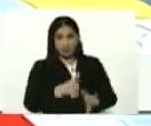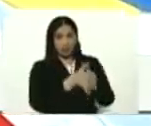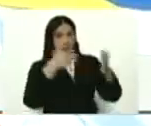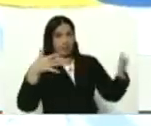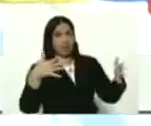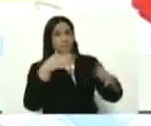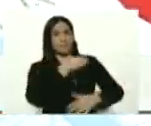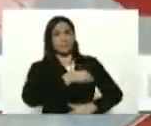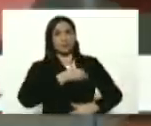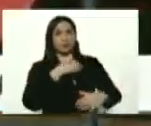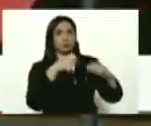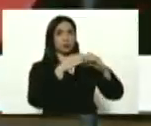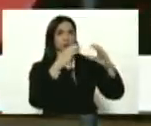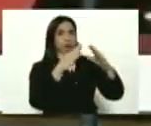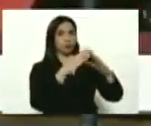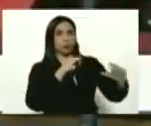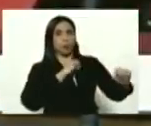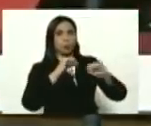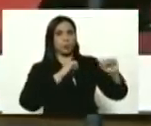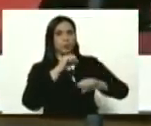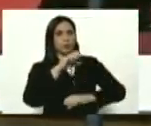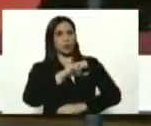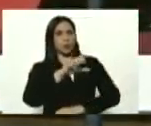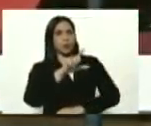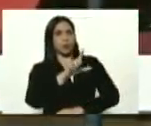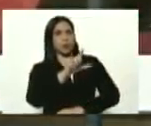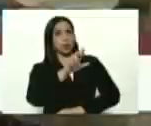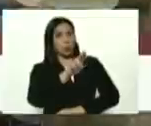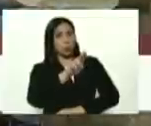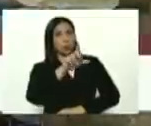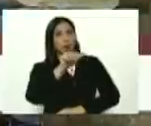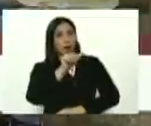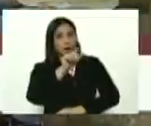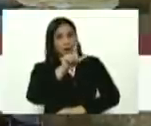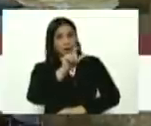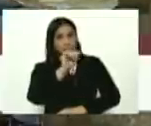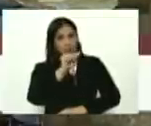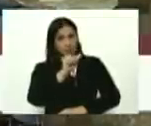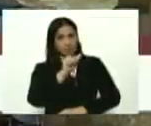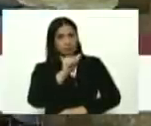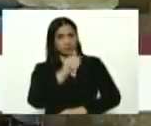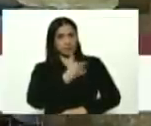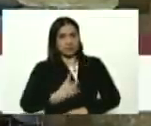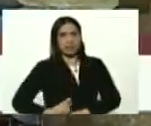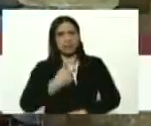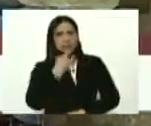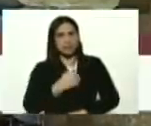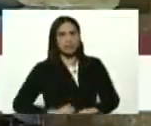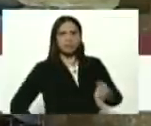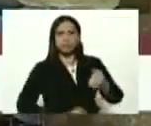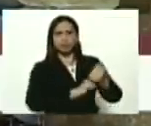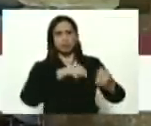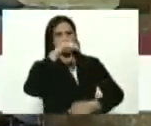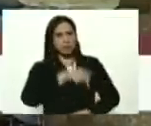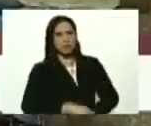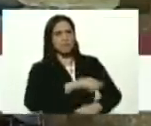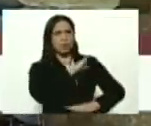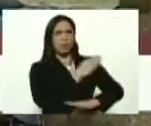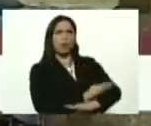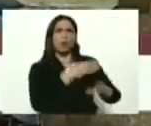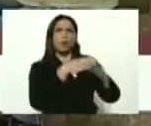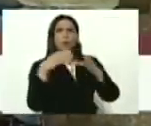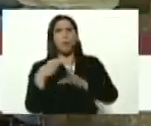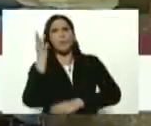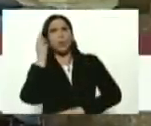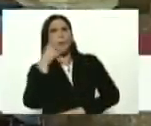Patria, Movimiento Eulalia Burós. Presidente, decirle que cuenta usted con una fuerza organizada de